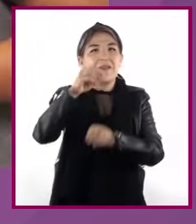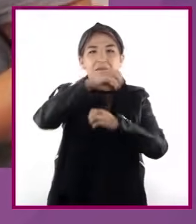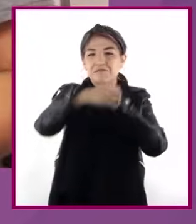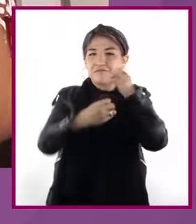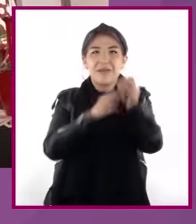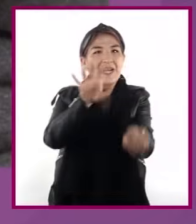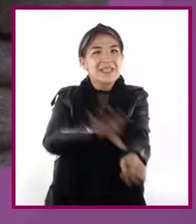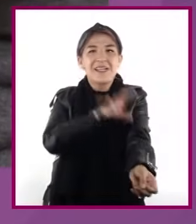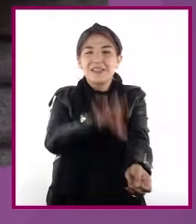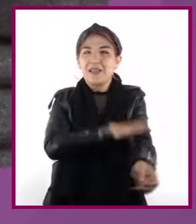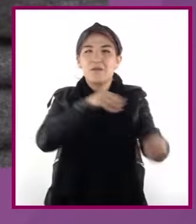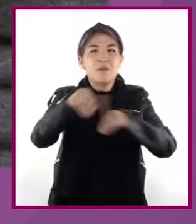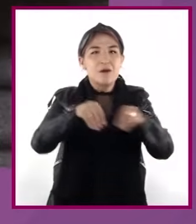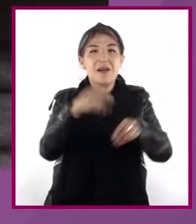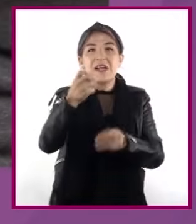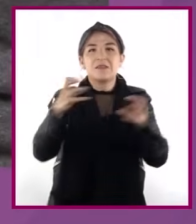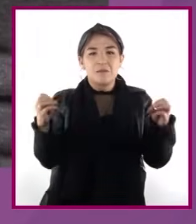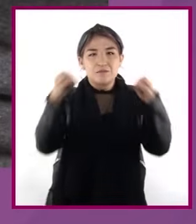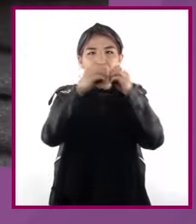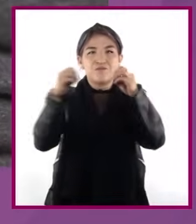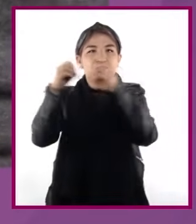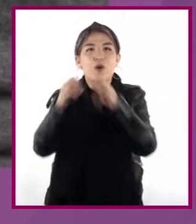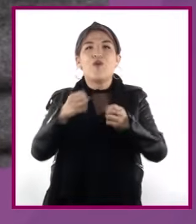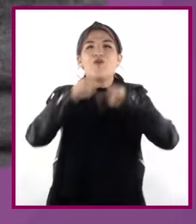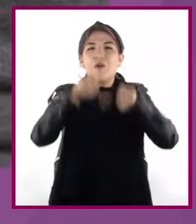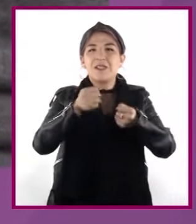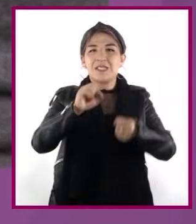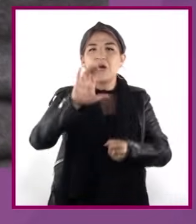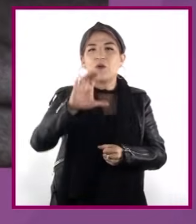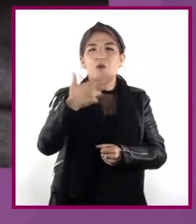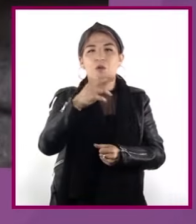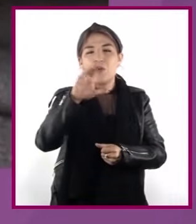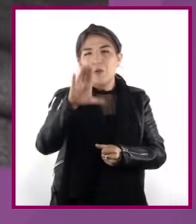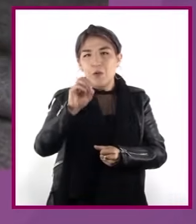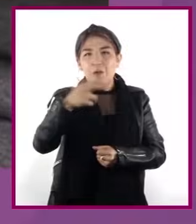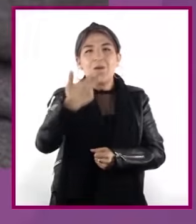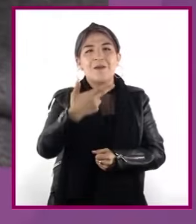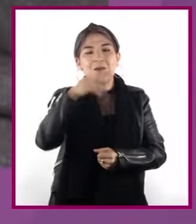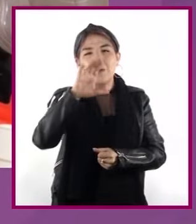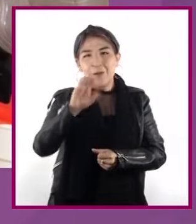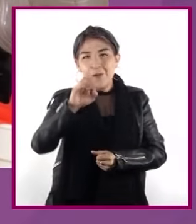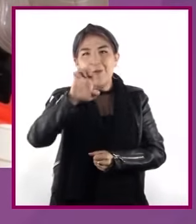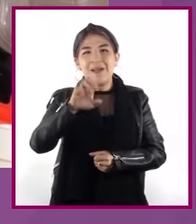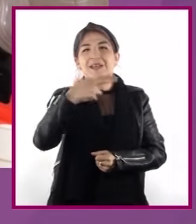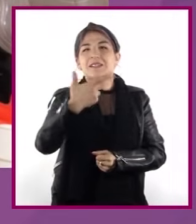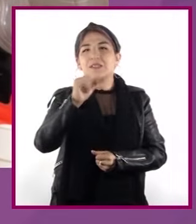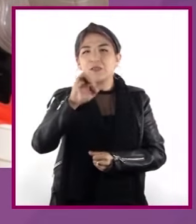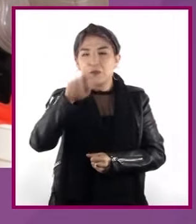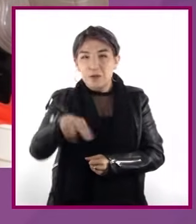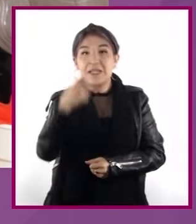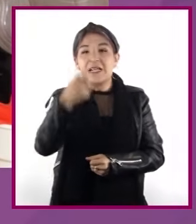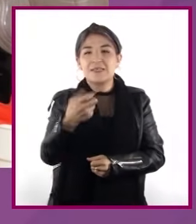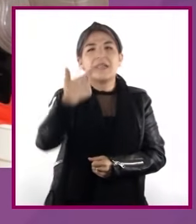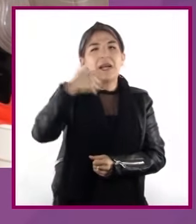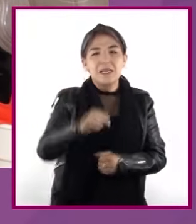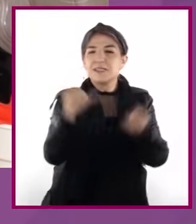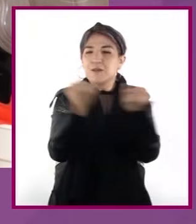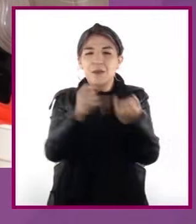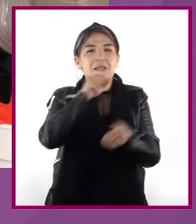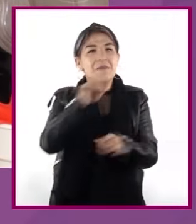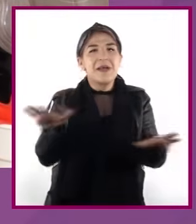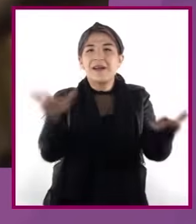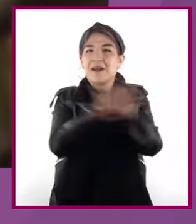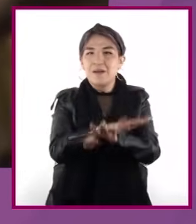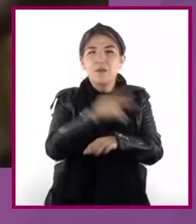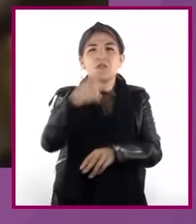y quedan vibrando y unidas por fuerzas de cohesión. Ahora se trata de un sólido. El gas también cambia de estado y